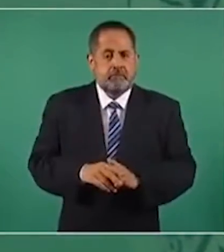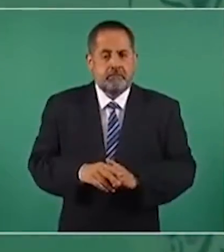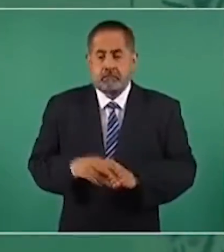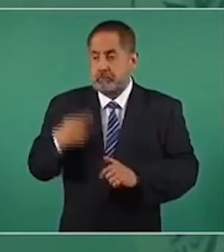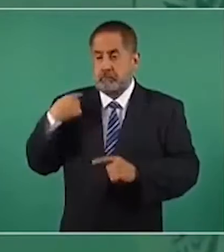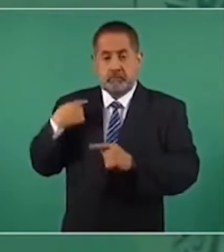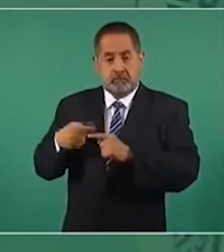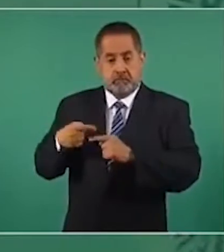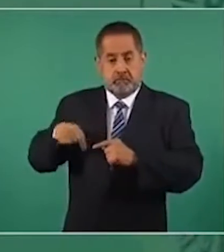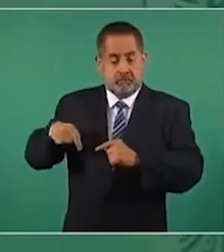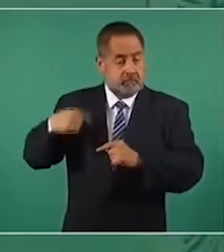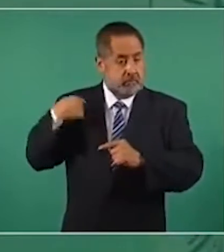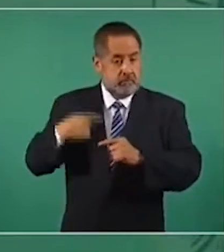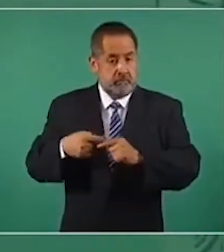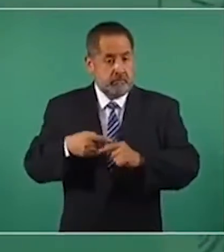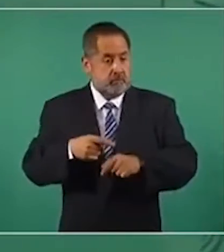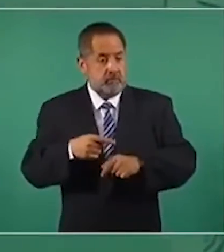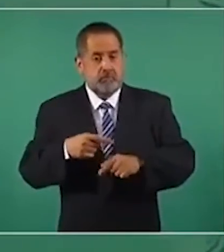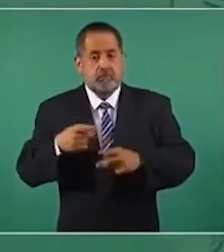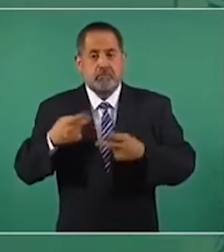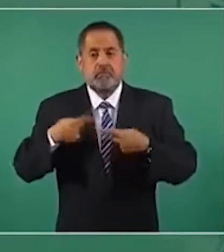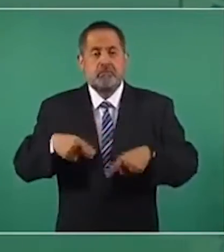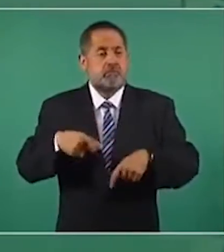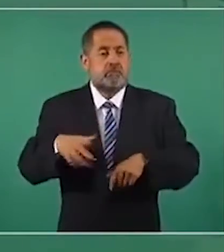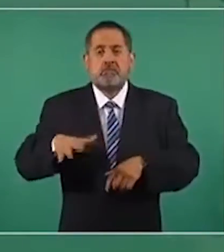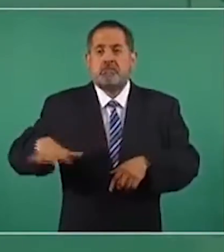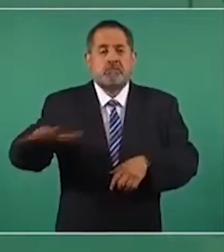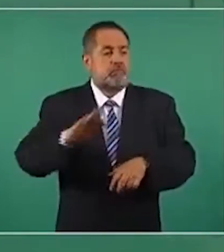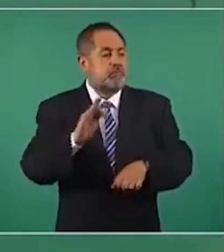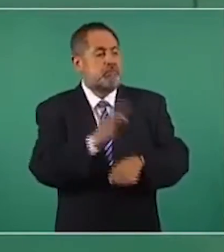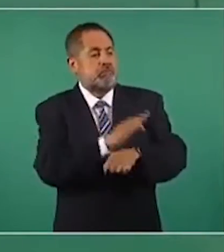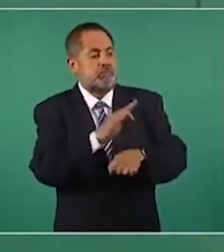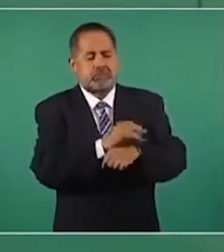protección e impunidad del pueblo, de la sociedad.